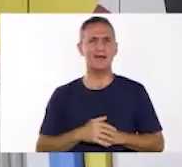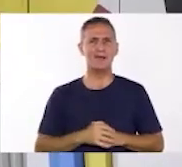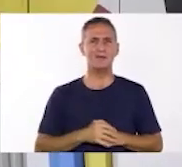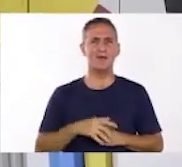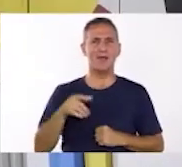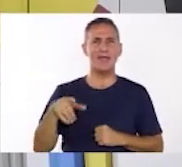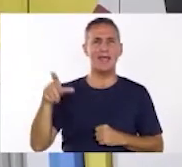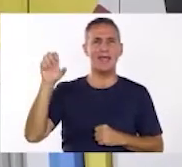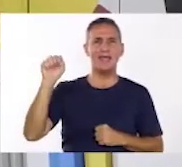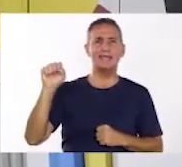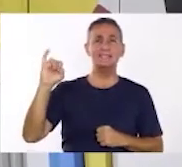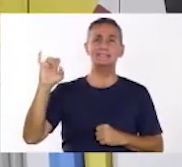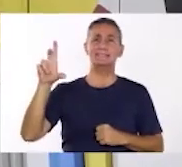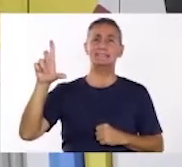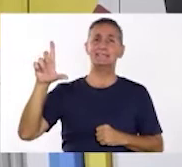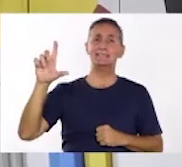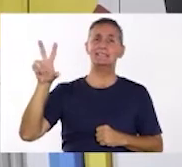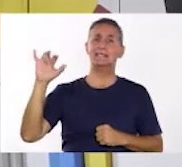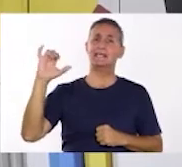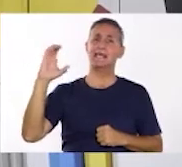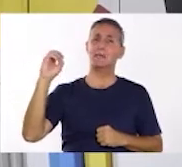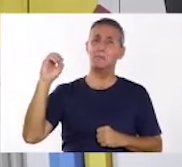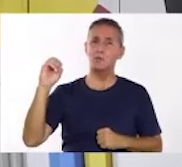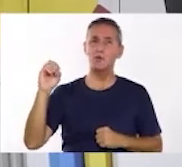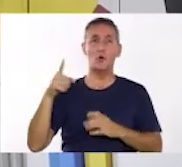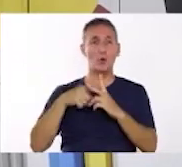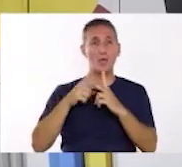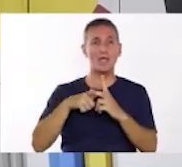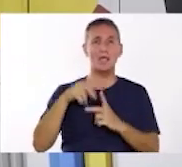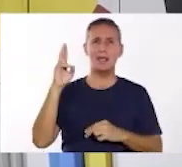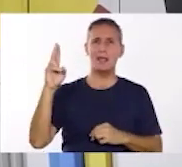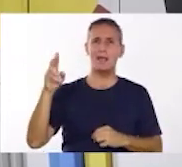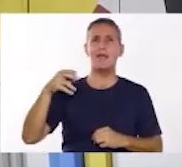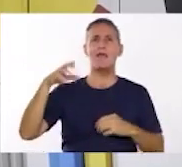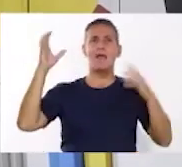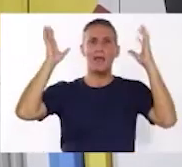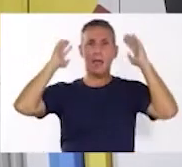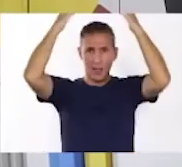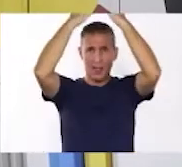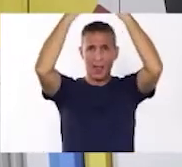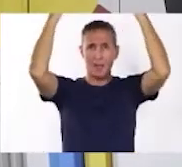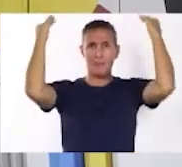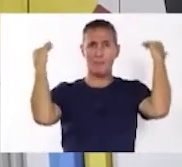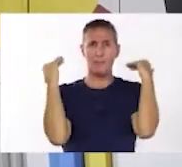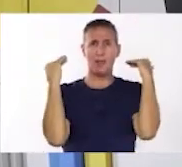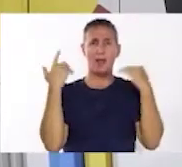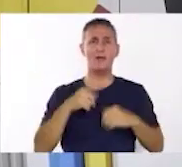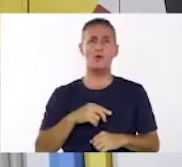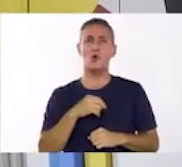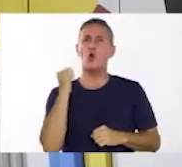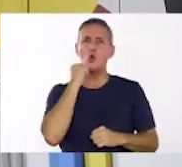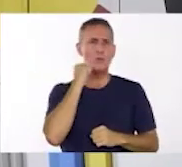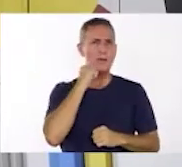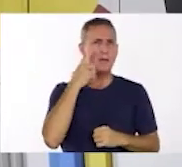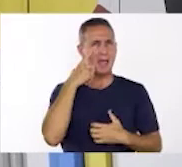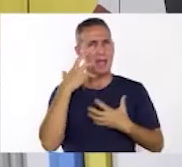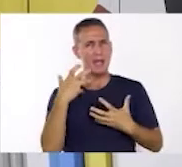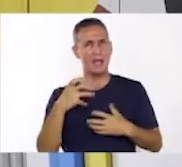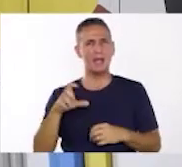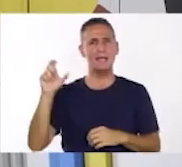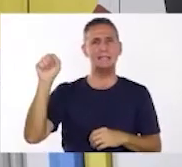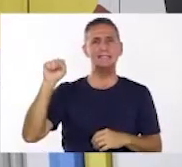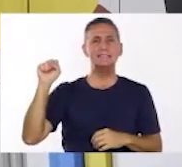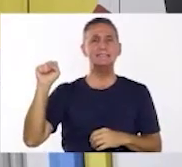Bien, creo que ustedes también lo saben. Silvio Rodríguez y Pablo Milanés. Hay